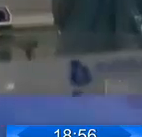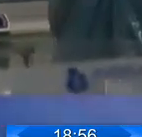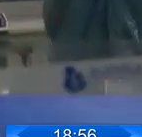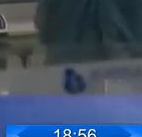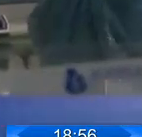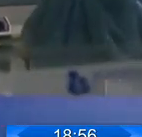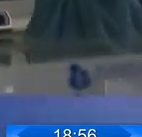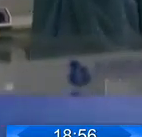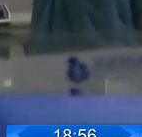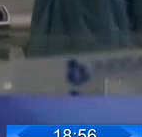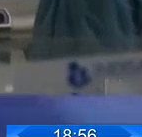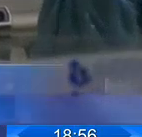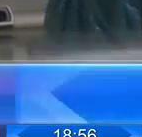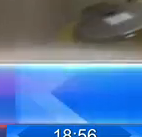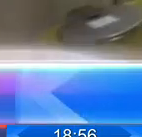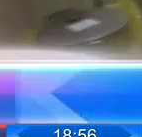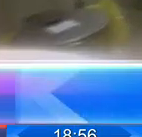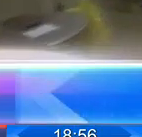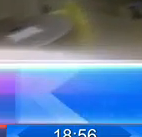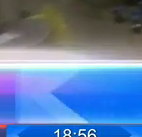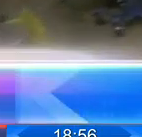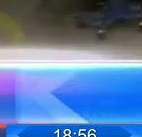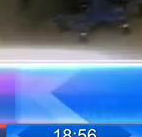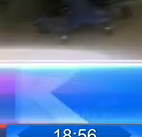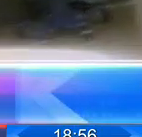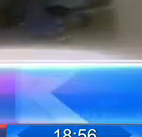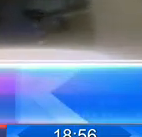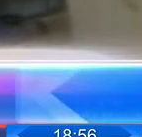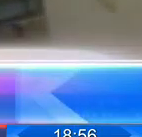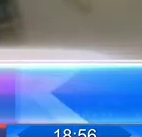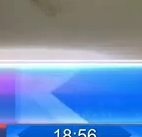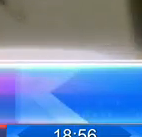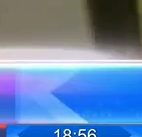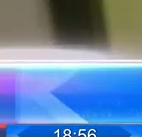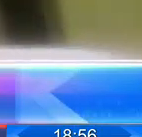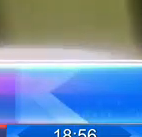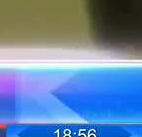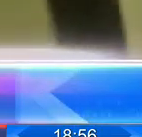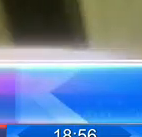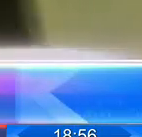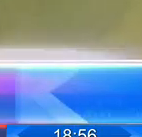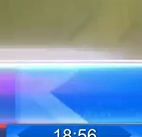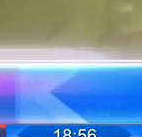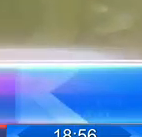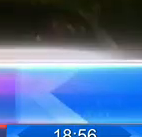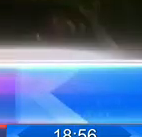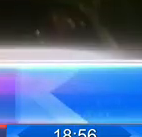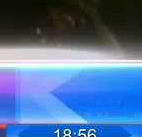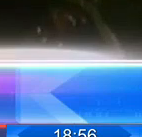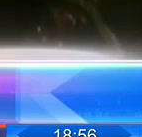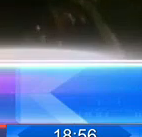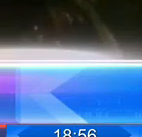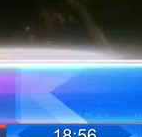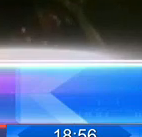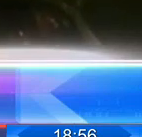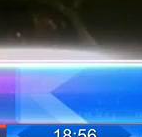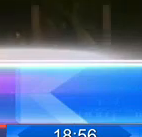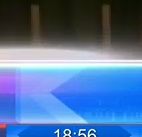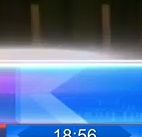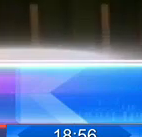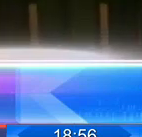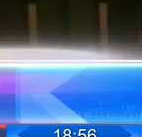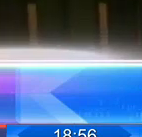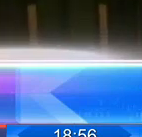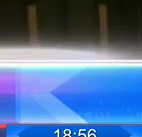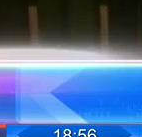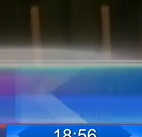Sistema sanitario de Perú está colapsado por los casos de coronavirus. La búsqueda de un tanque de oxígeno se ha vuelto